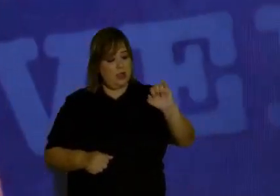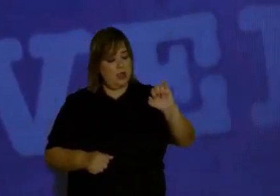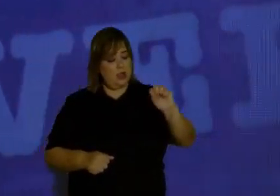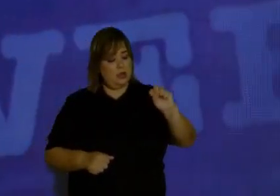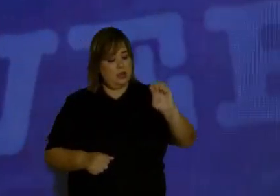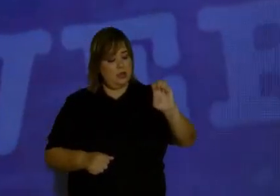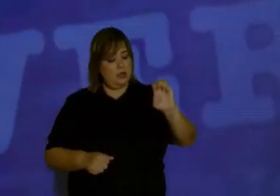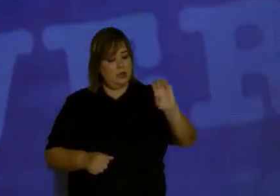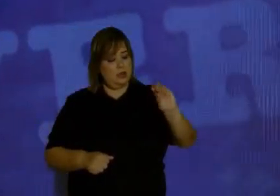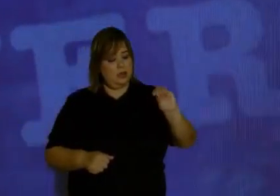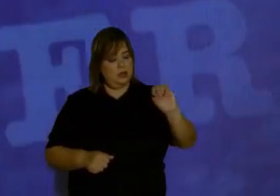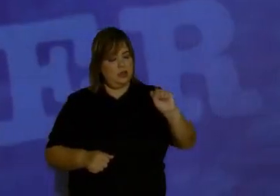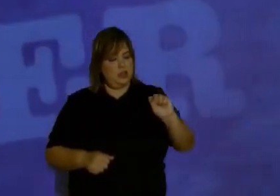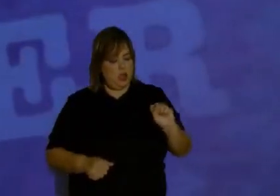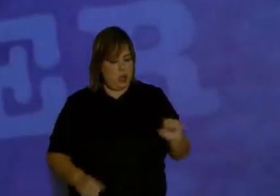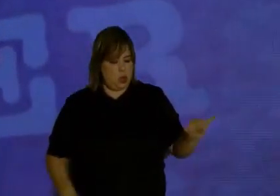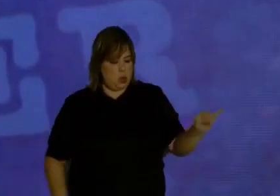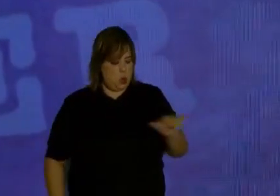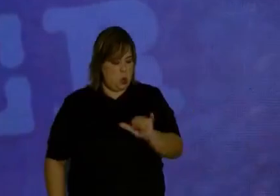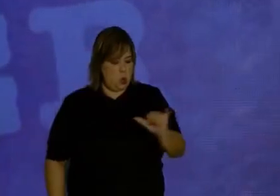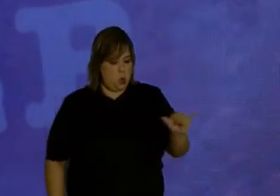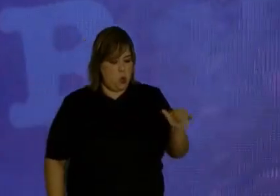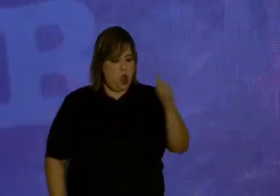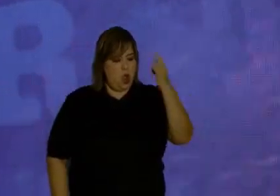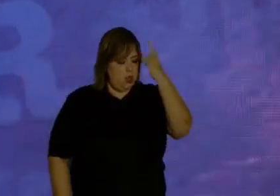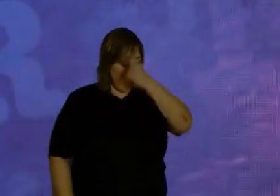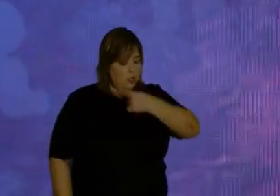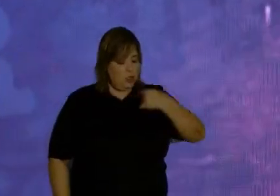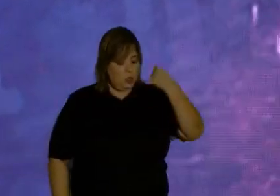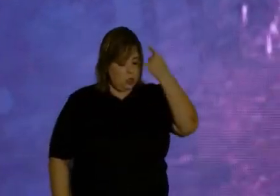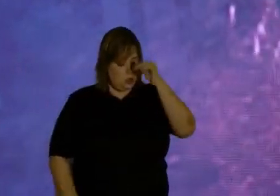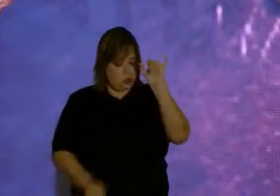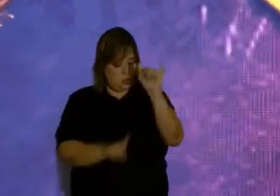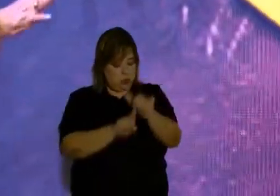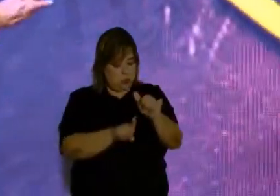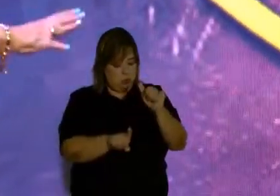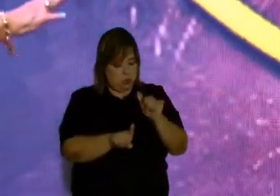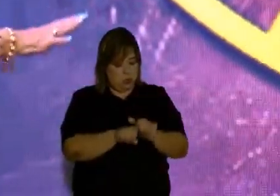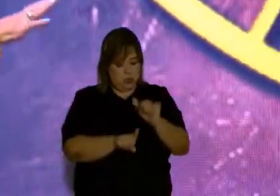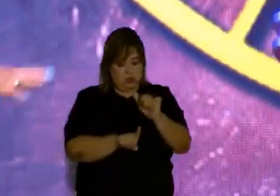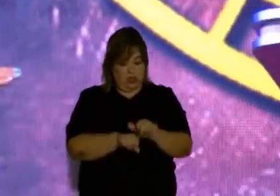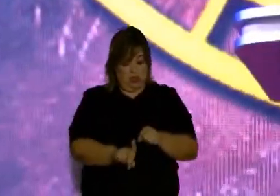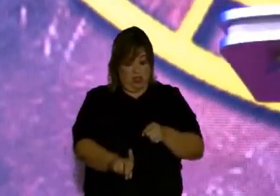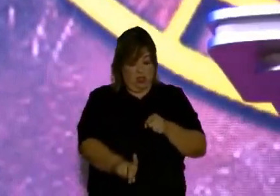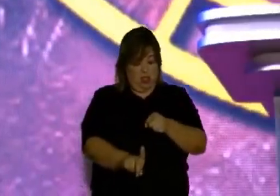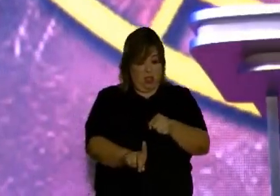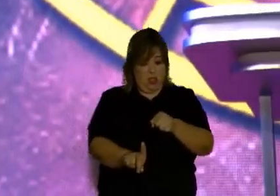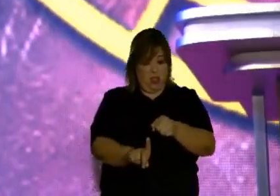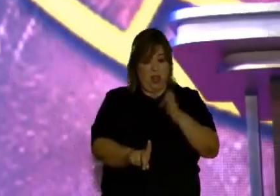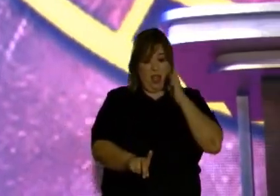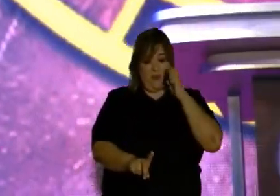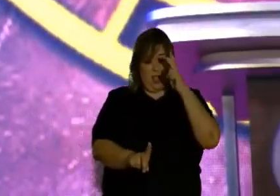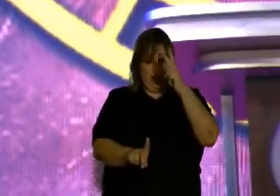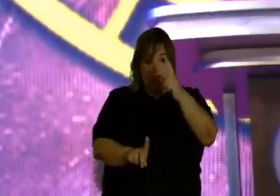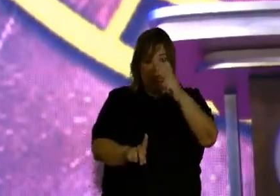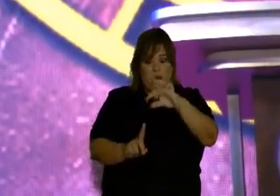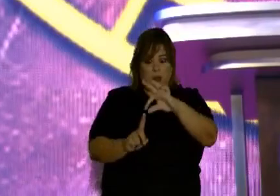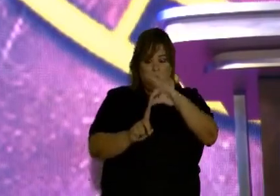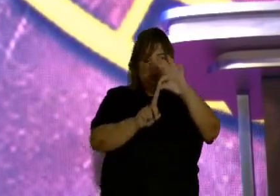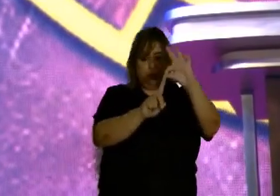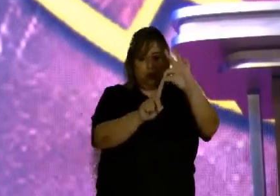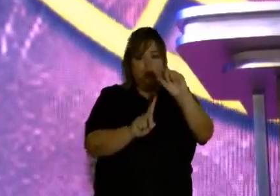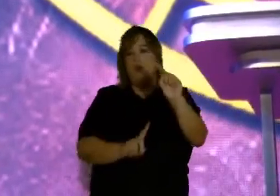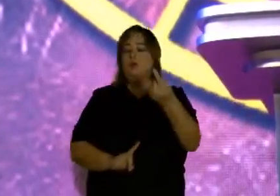decía serpientes. ¿Qué no les decía? Les decía hipócrita. Un evangelio muy particular es que predicaba Juan. Porque él